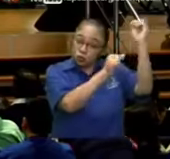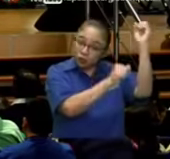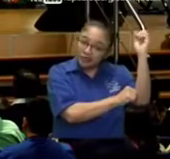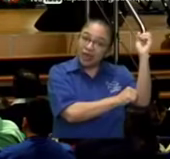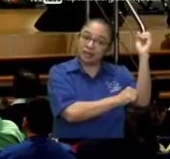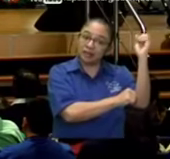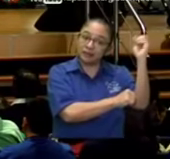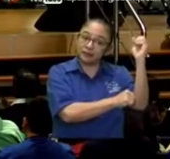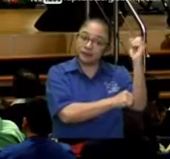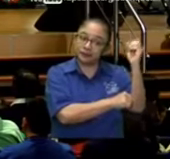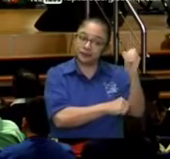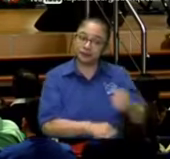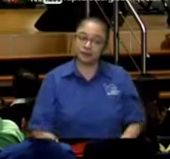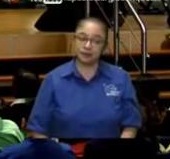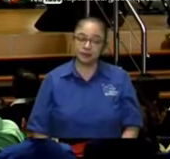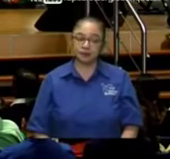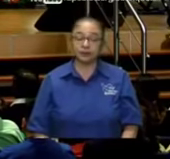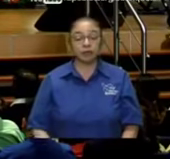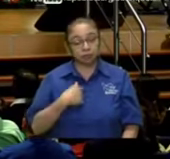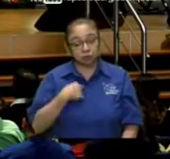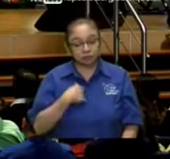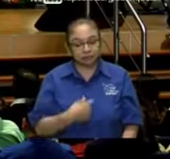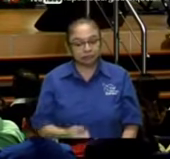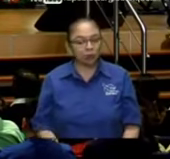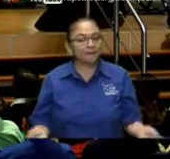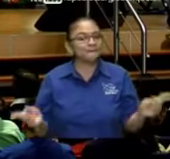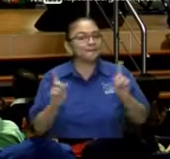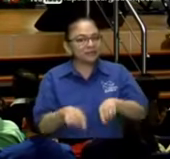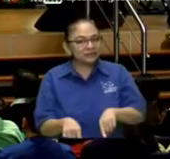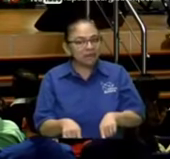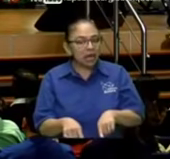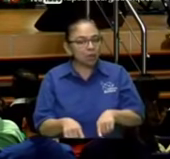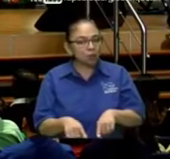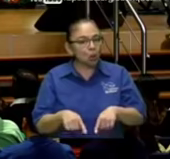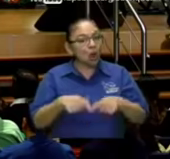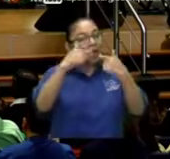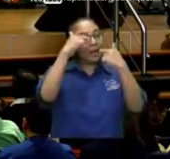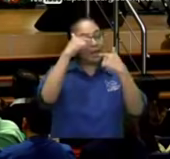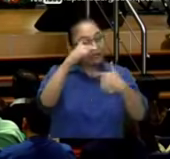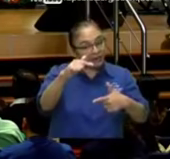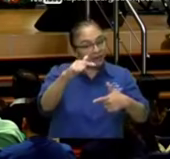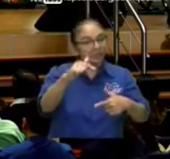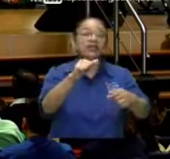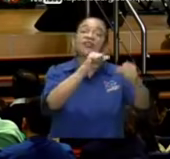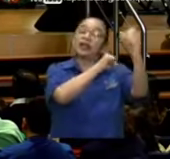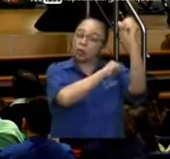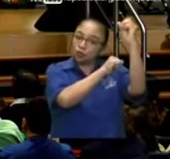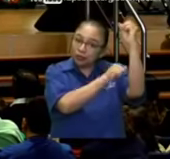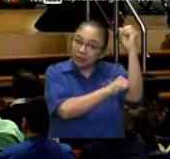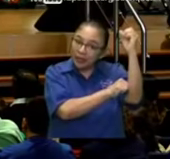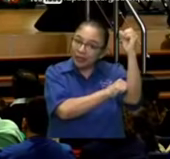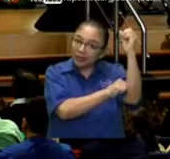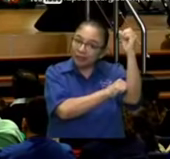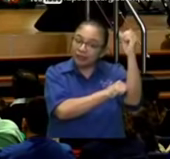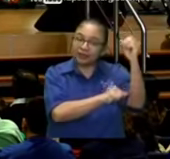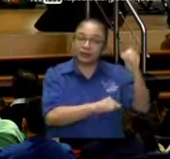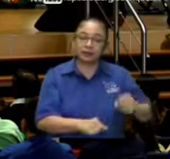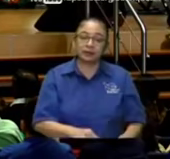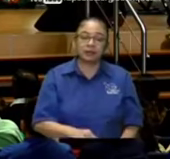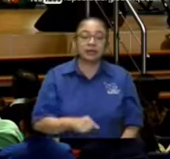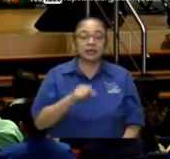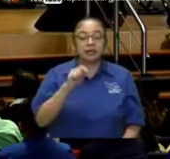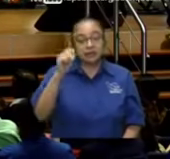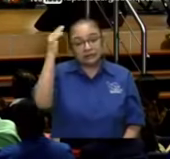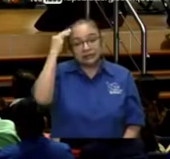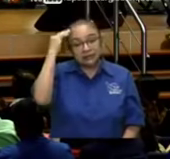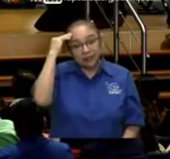Me estoy pasando el tiempo de la autoridad, me estoy pasando sobre una indicación, me estoy pasando sobre una instrucción. Entonces, la autoridad tenemos